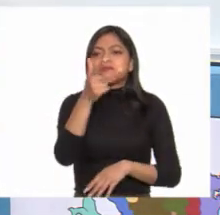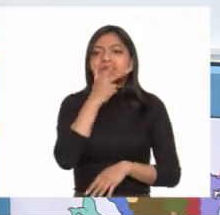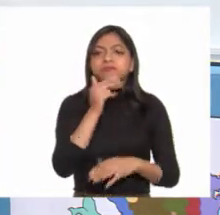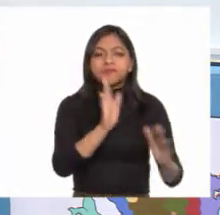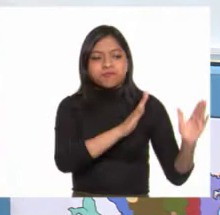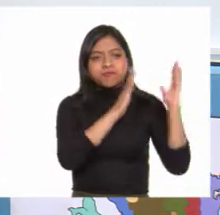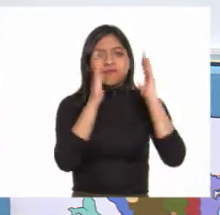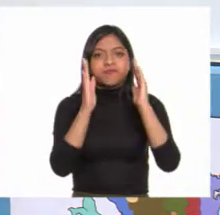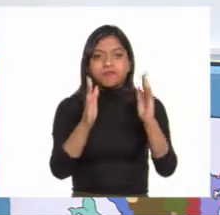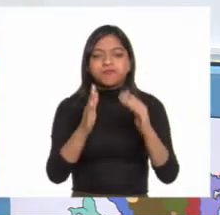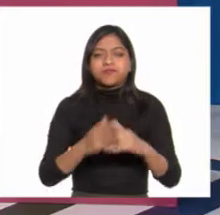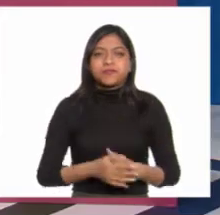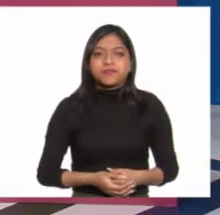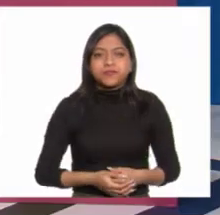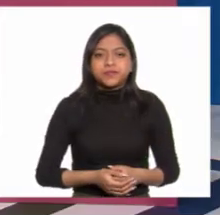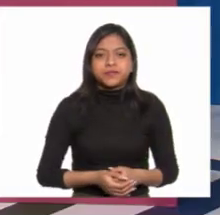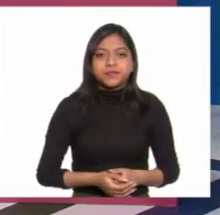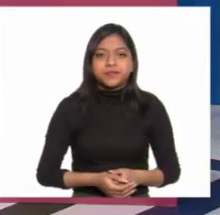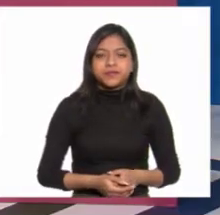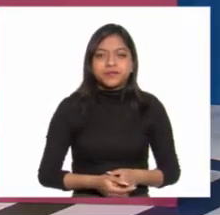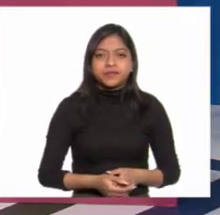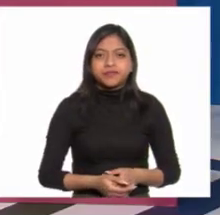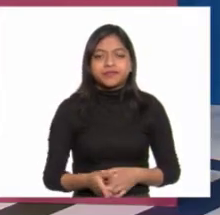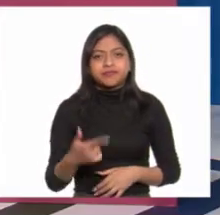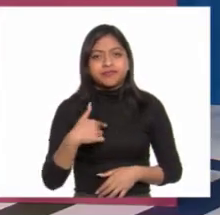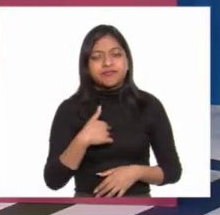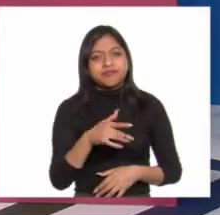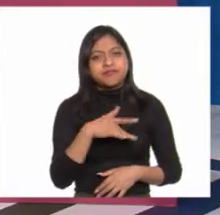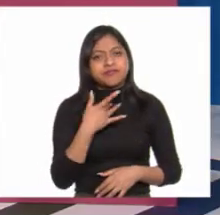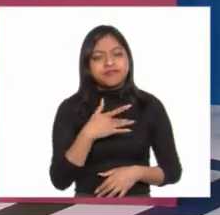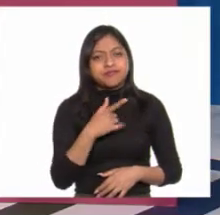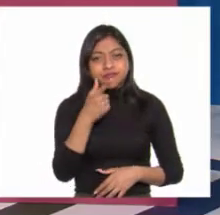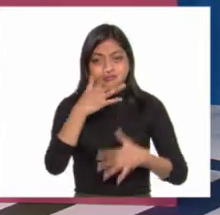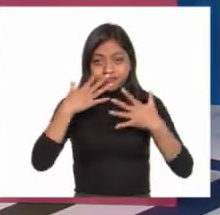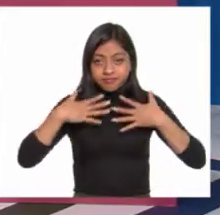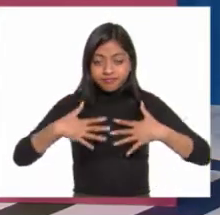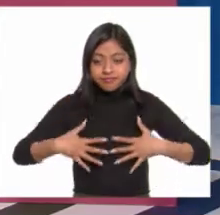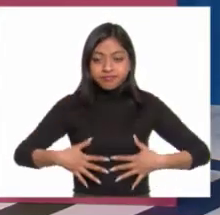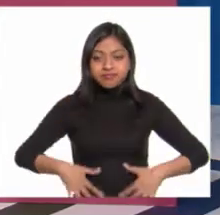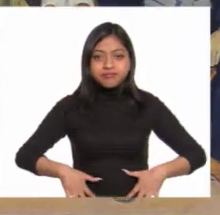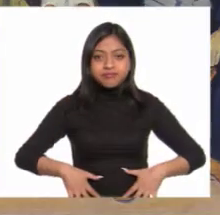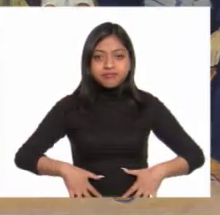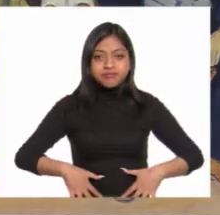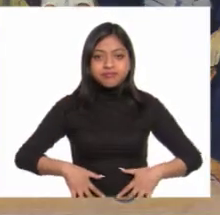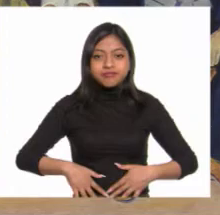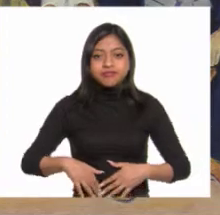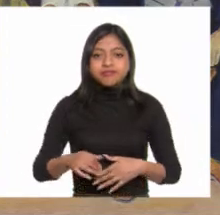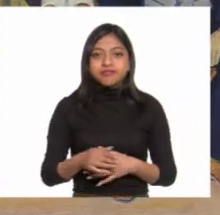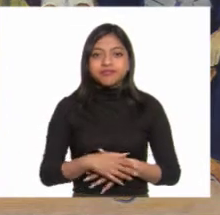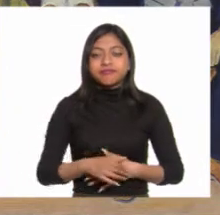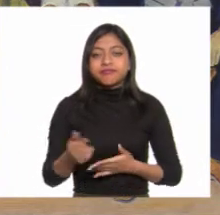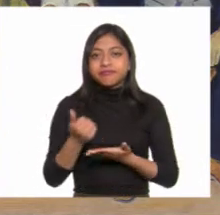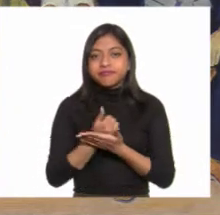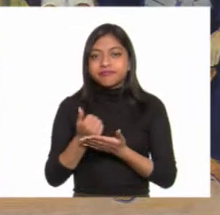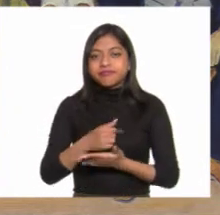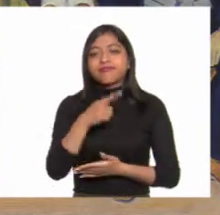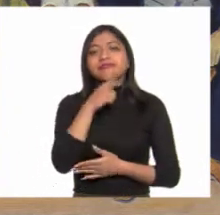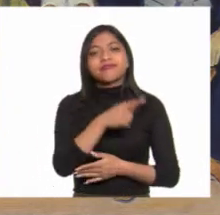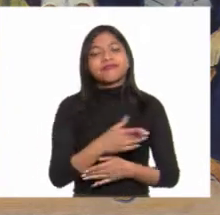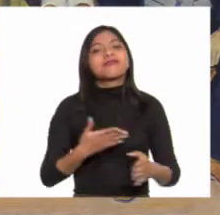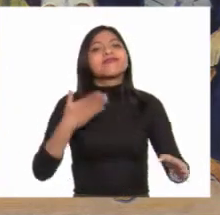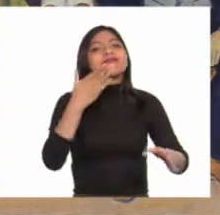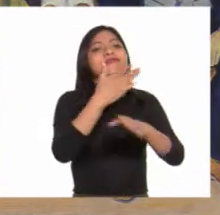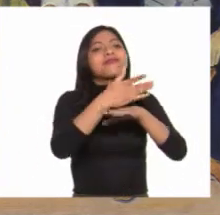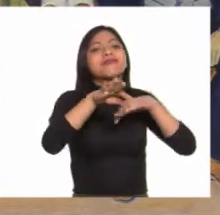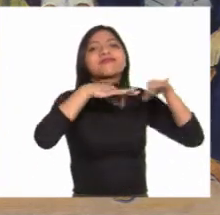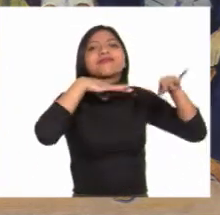después? A ver, creo que el overol que lleva es el uniforme de la fábrica a la